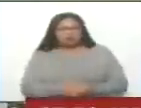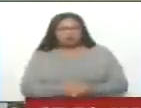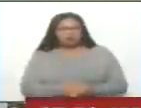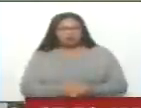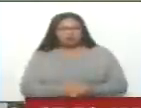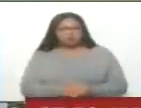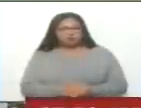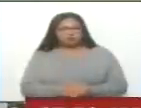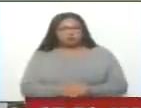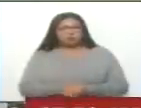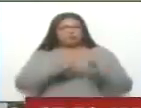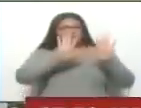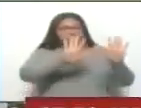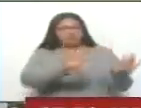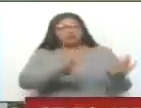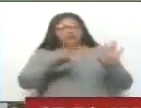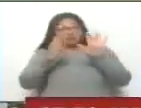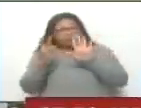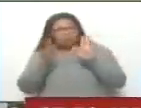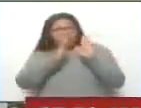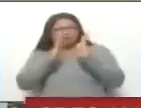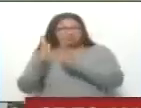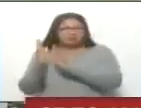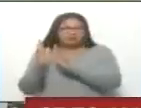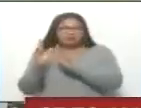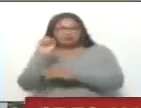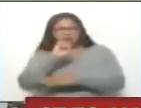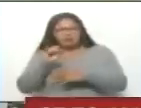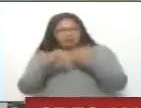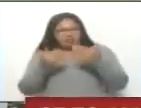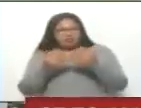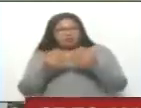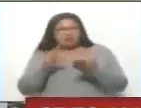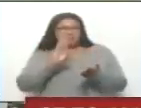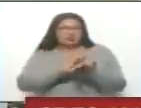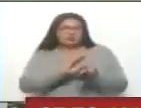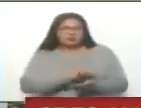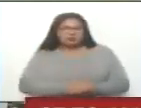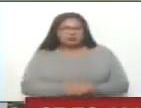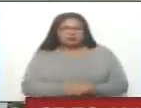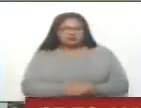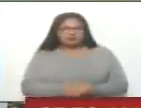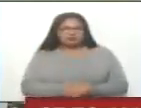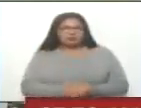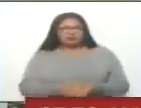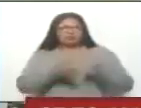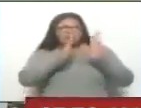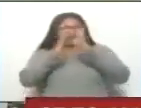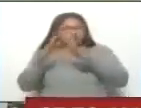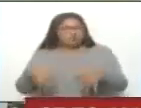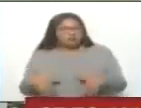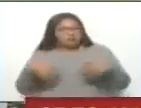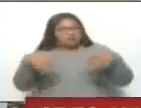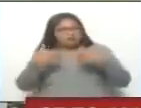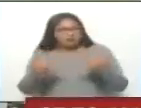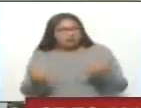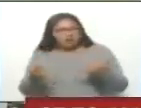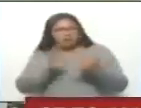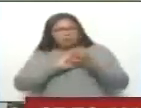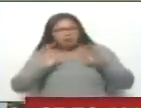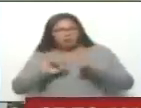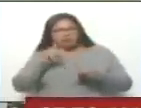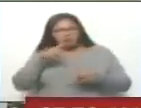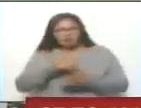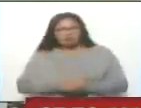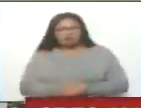Desde las 17 organizaciones sindicales de la central, nosotros decimos, la distribución de la riqueza debe ser equitativa, que es la pelea que